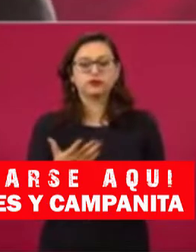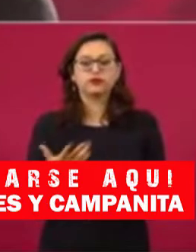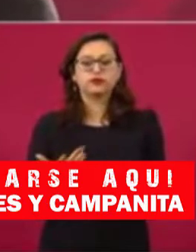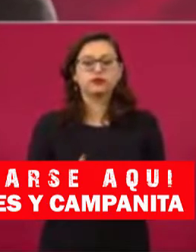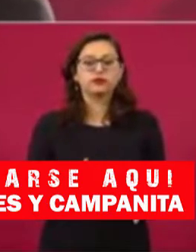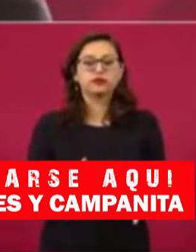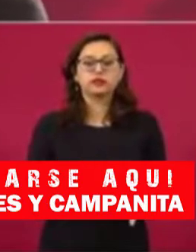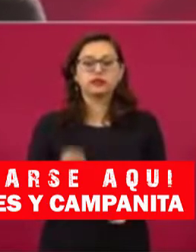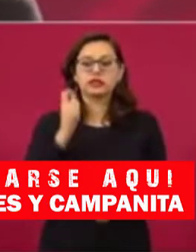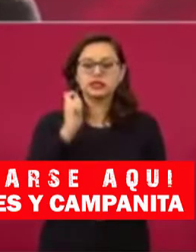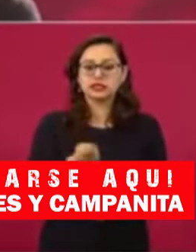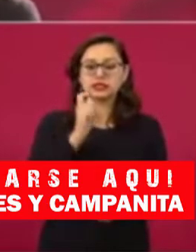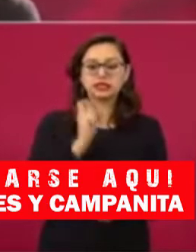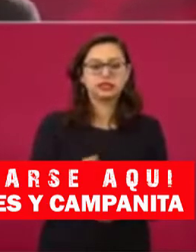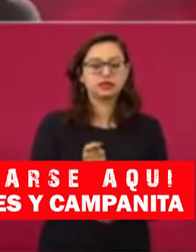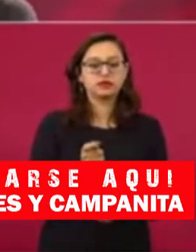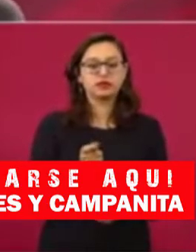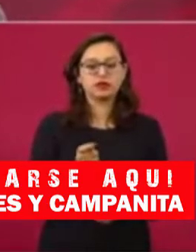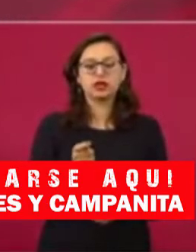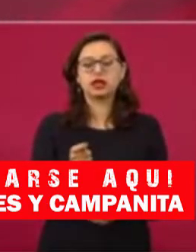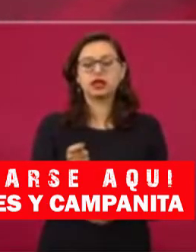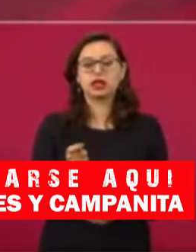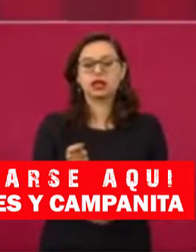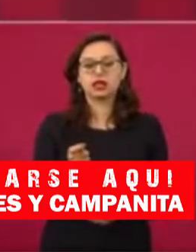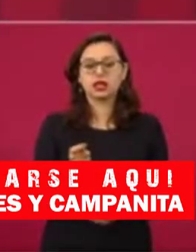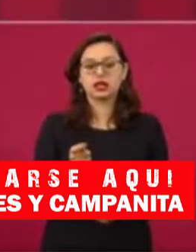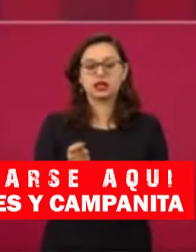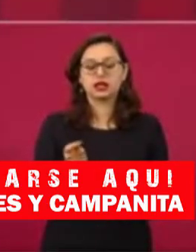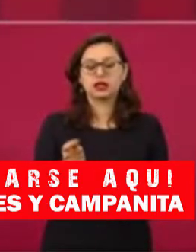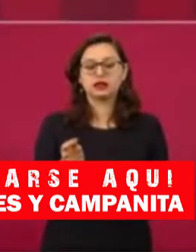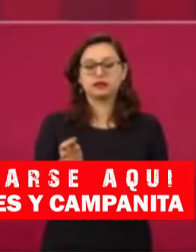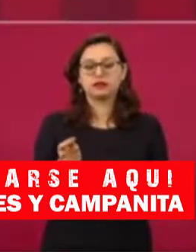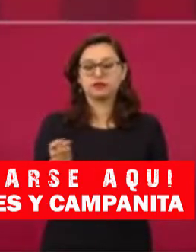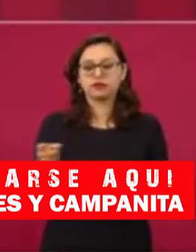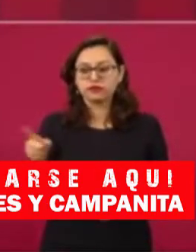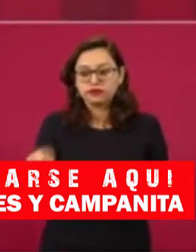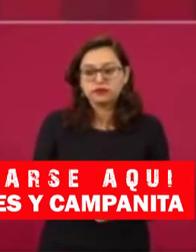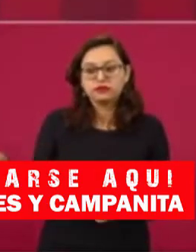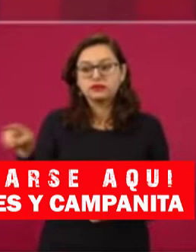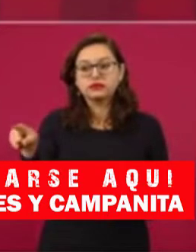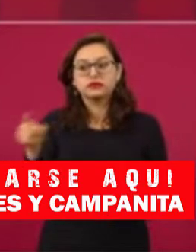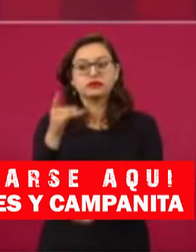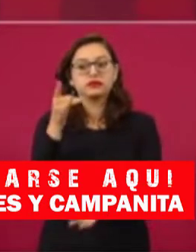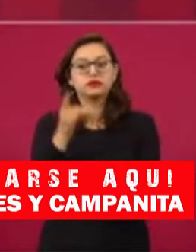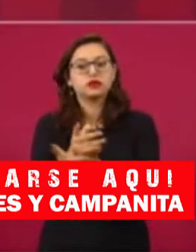no son de los de la política robalera.